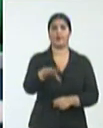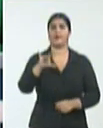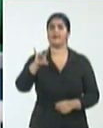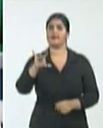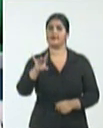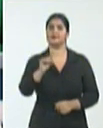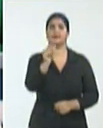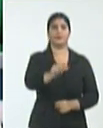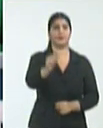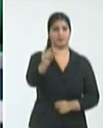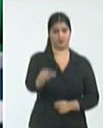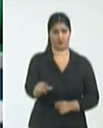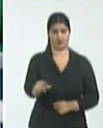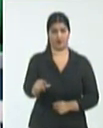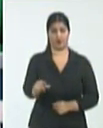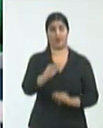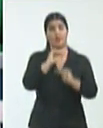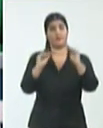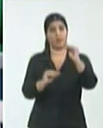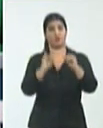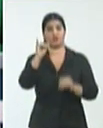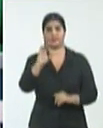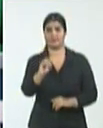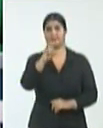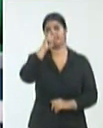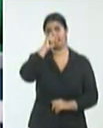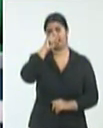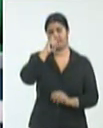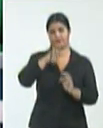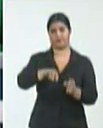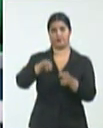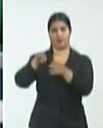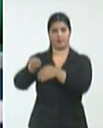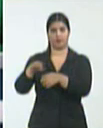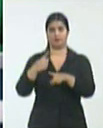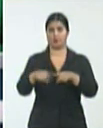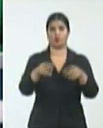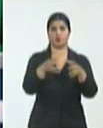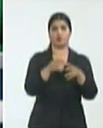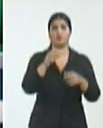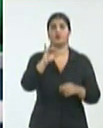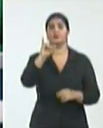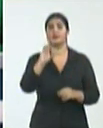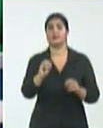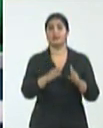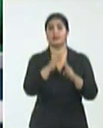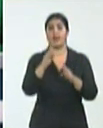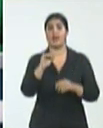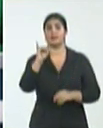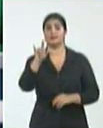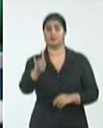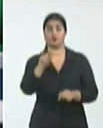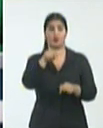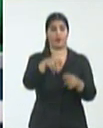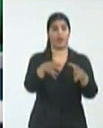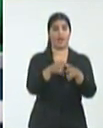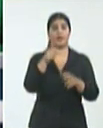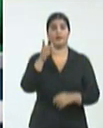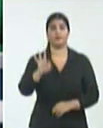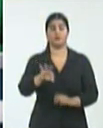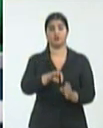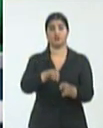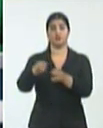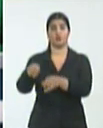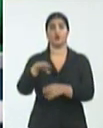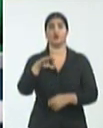fallecidos en el día de ayer. Entre 60 y 69, 18, entre 70 y